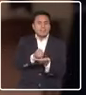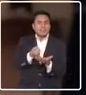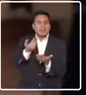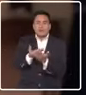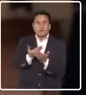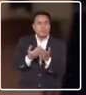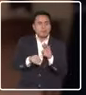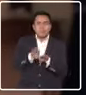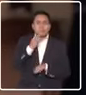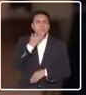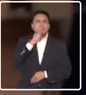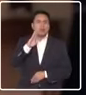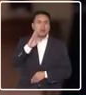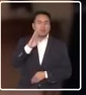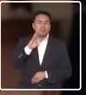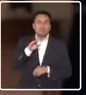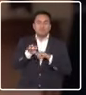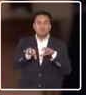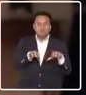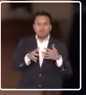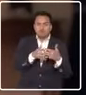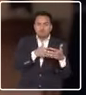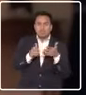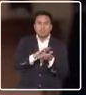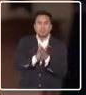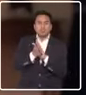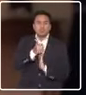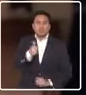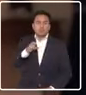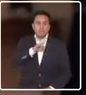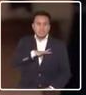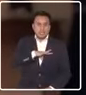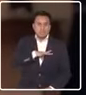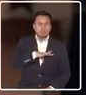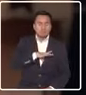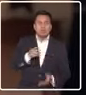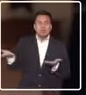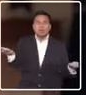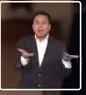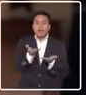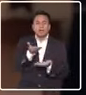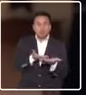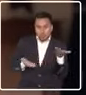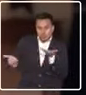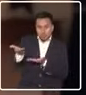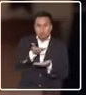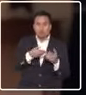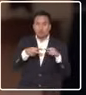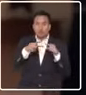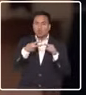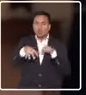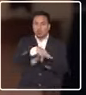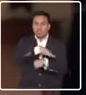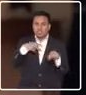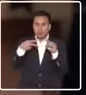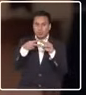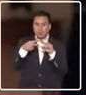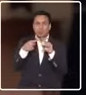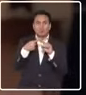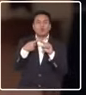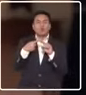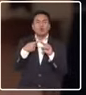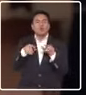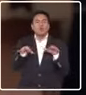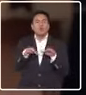mayor provecho de este recurso que es de todos los chilenos esta colaboración debe darse con dos condiciones uno